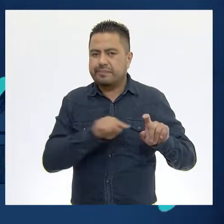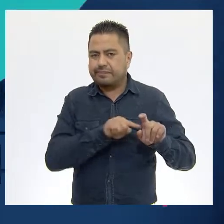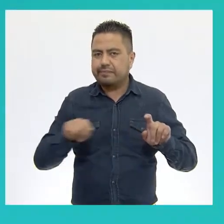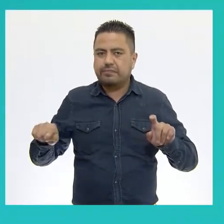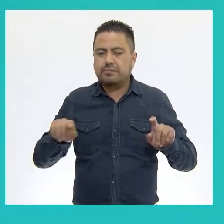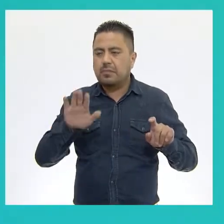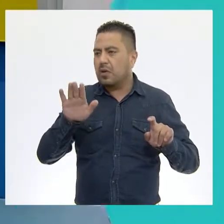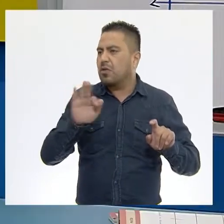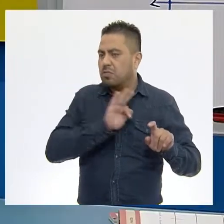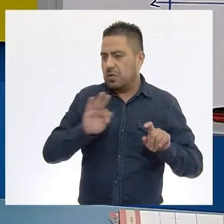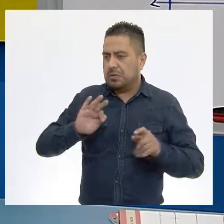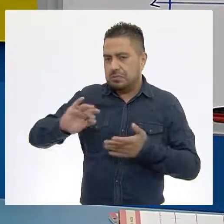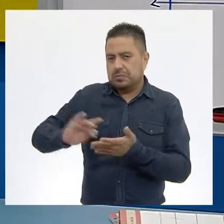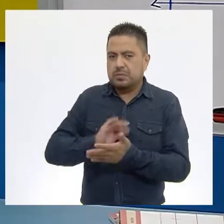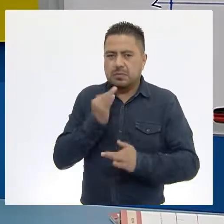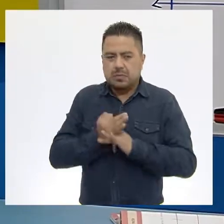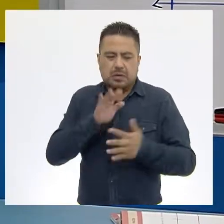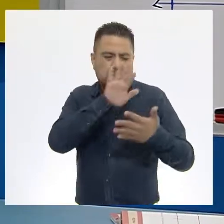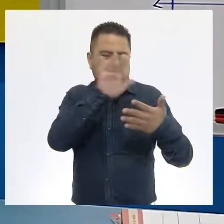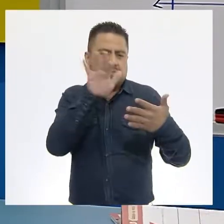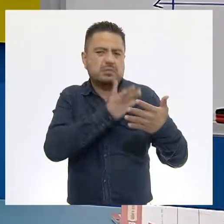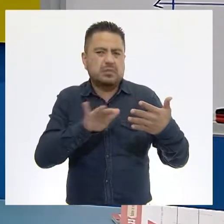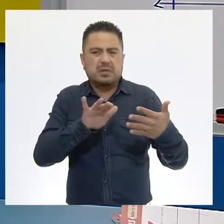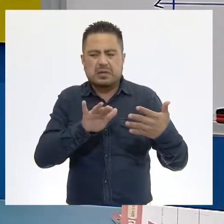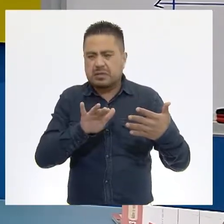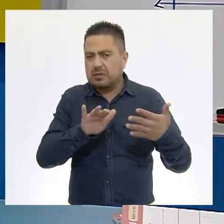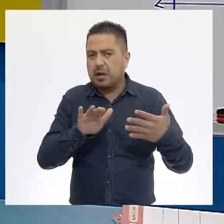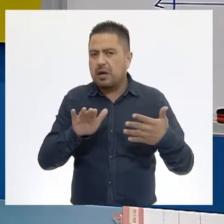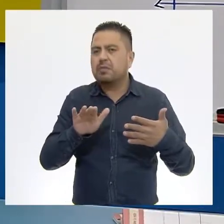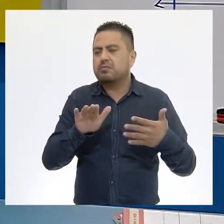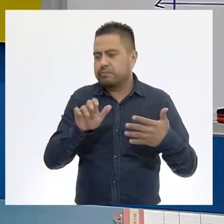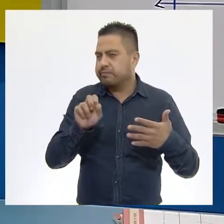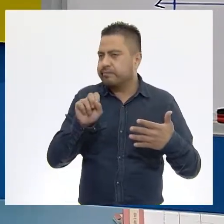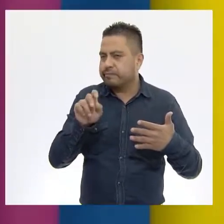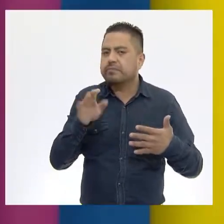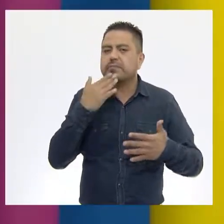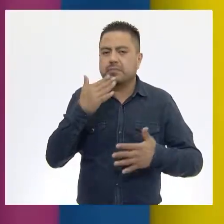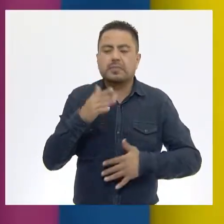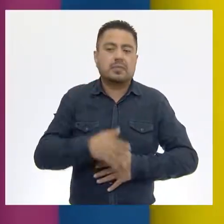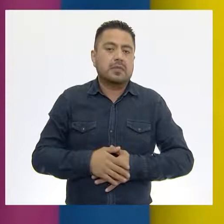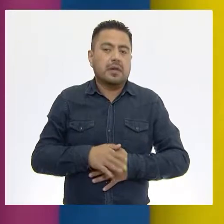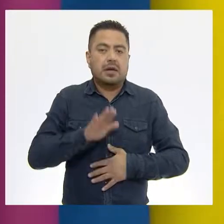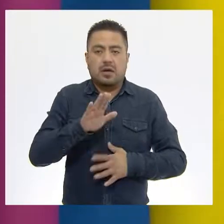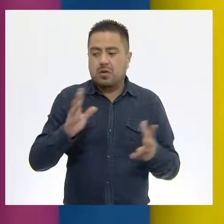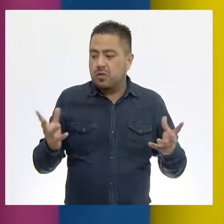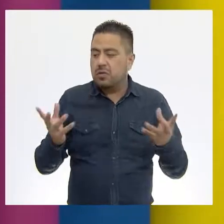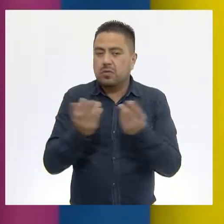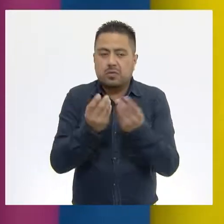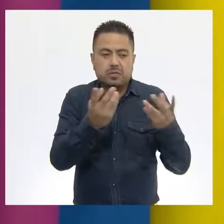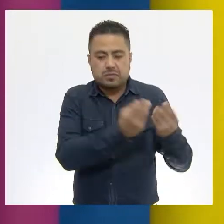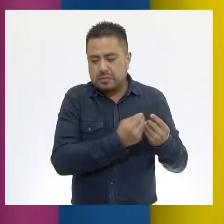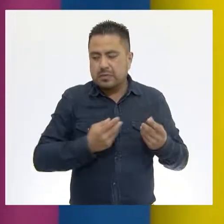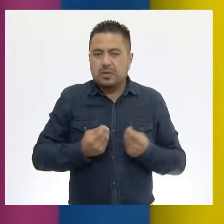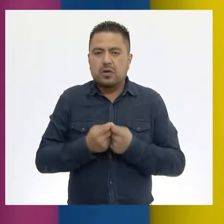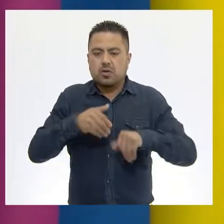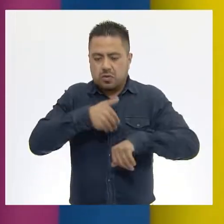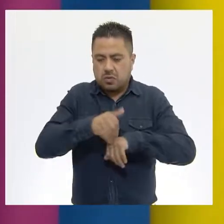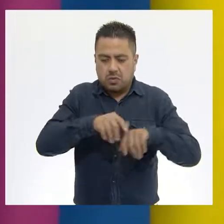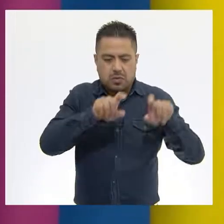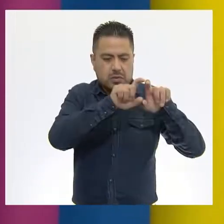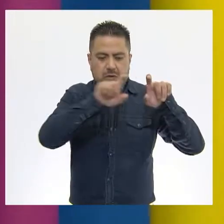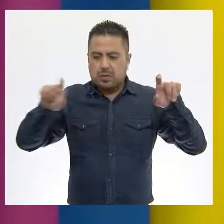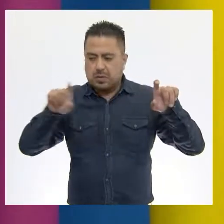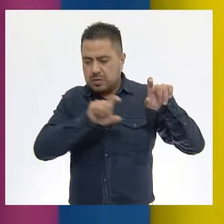María, ¿podrías apoyarme en leer la consigna, por favor? Por supuesto. Dicen, en parejas ubiquen en las rectas numéricas